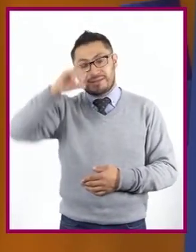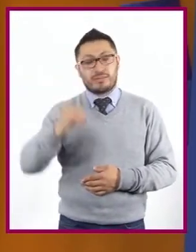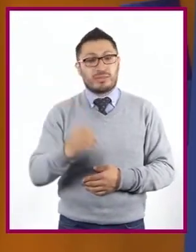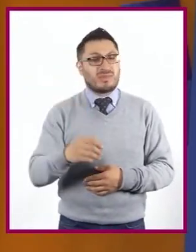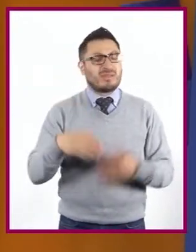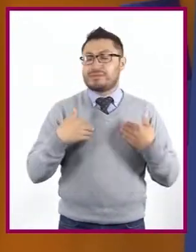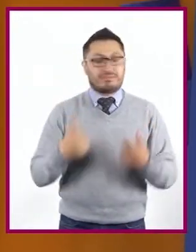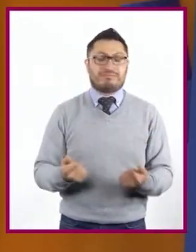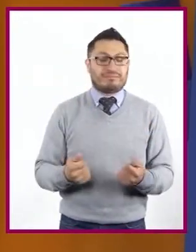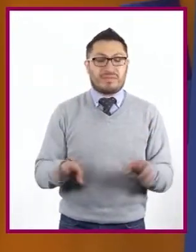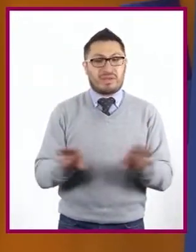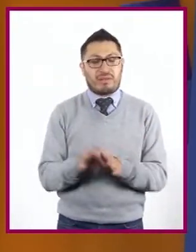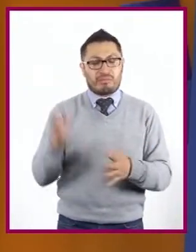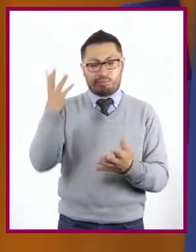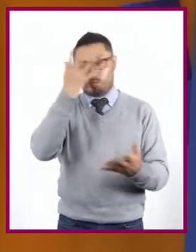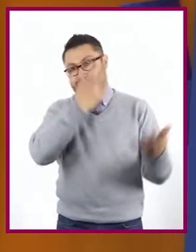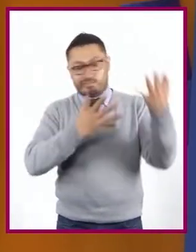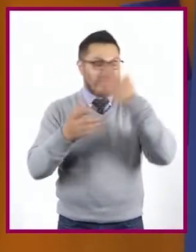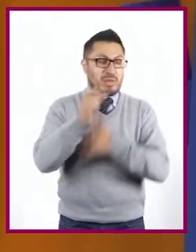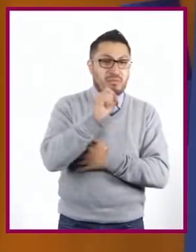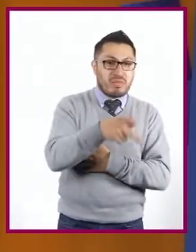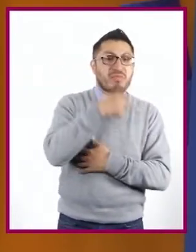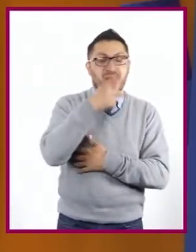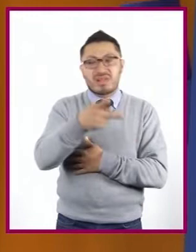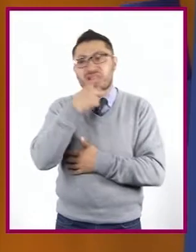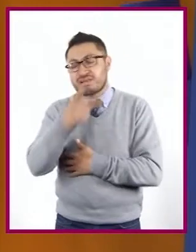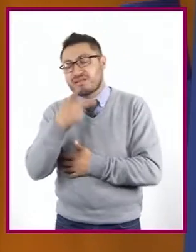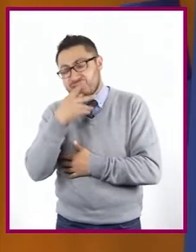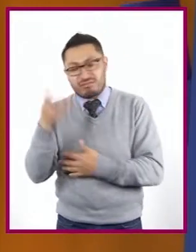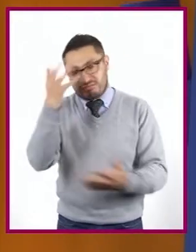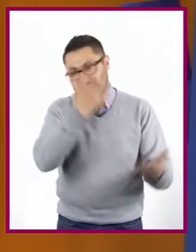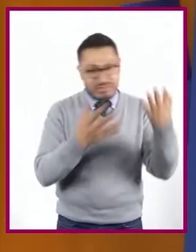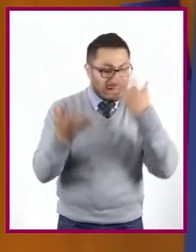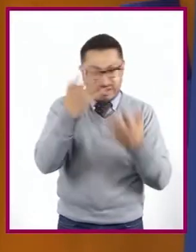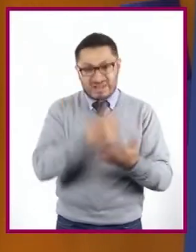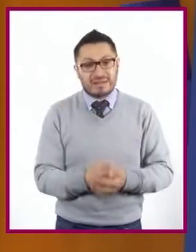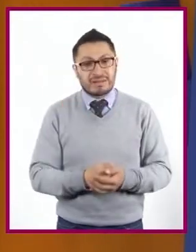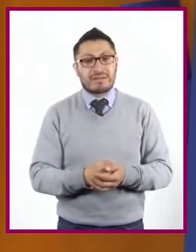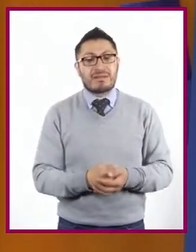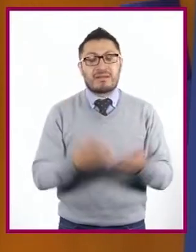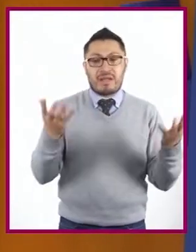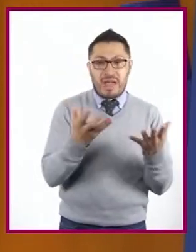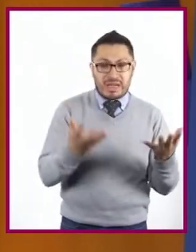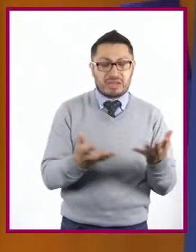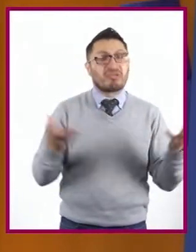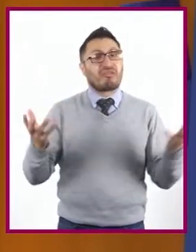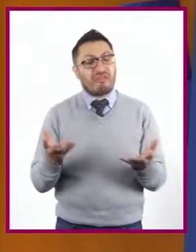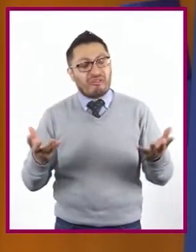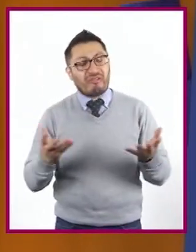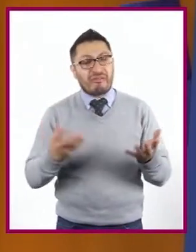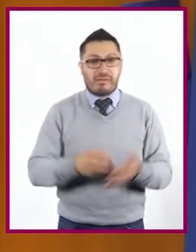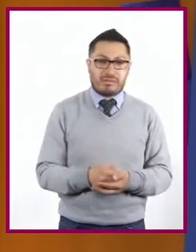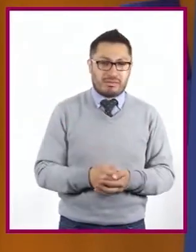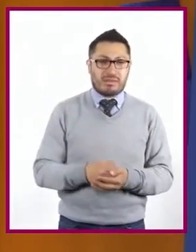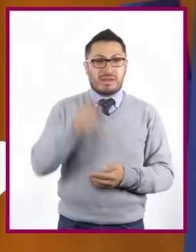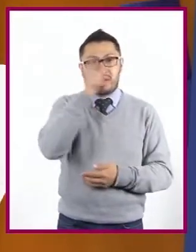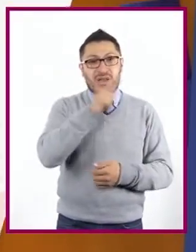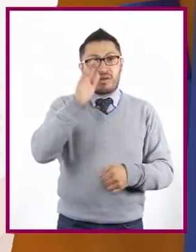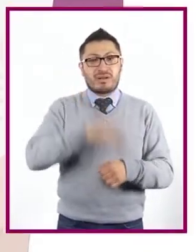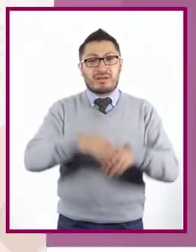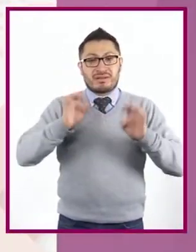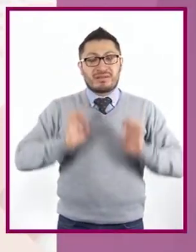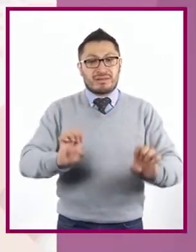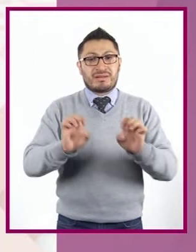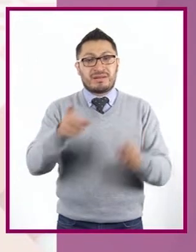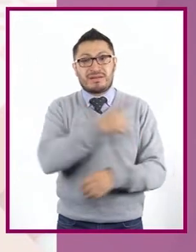maestro. Se pierde uno con tantas repeticiones de hecho y hecho. El lenguaje, con mayor nivel de formalidad, debe